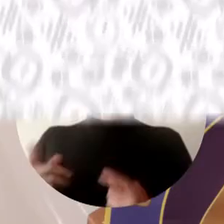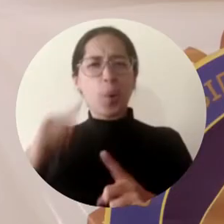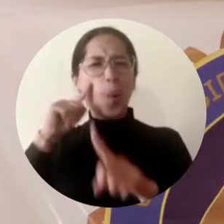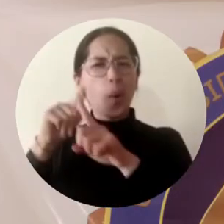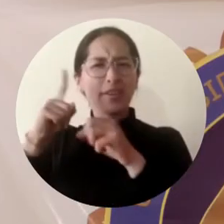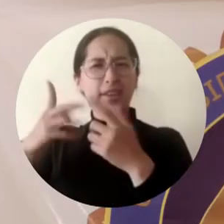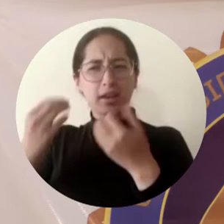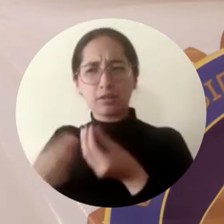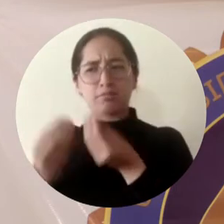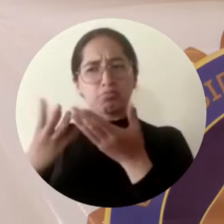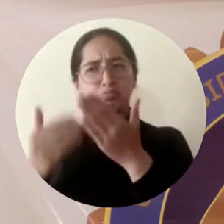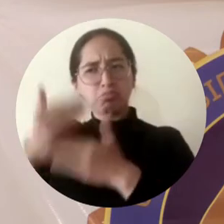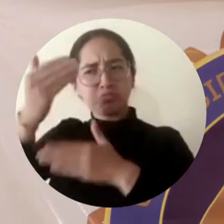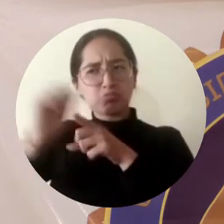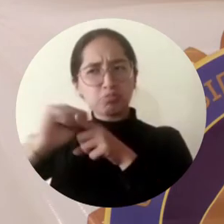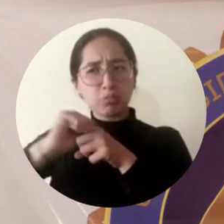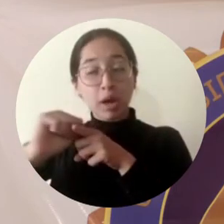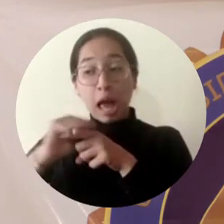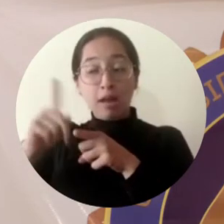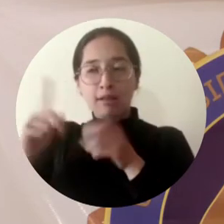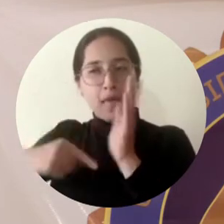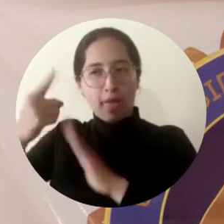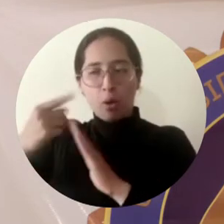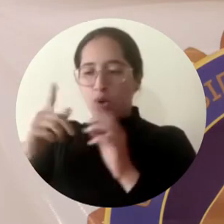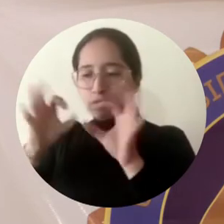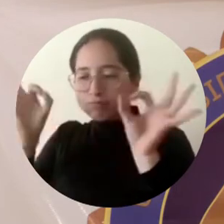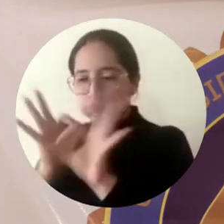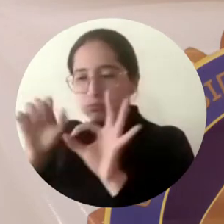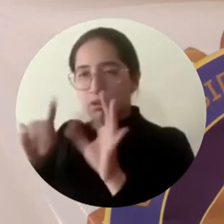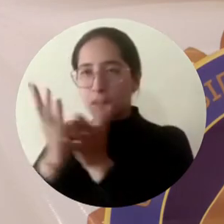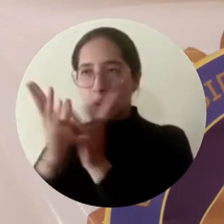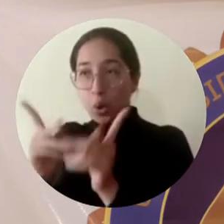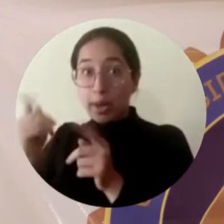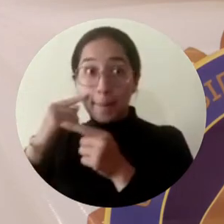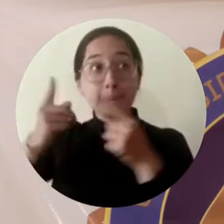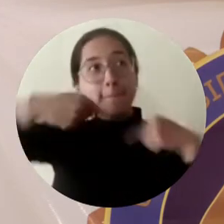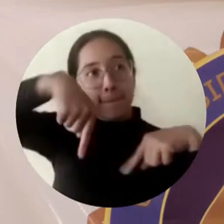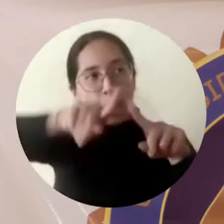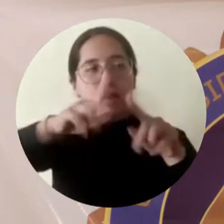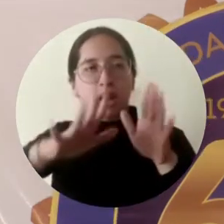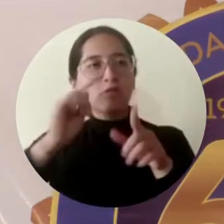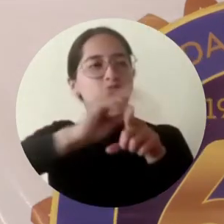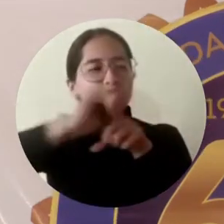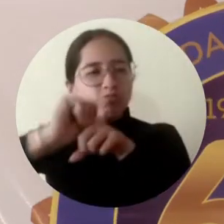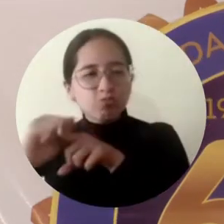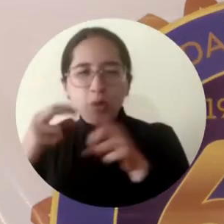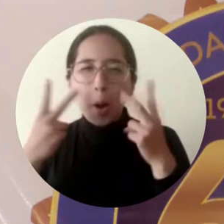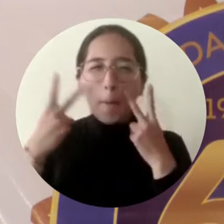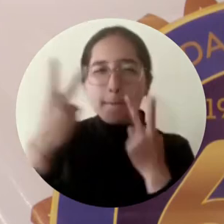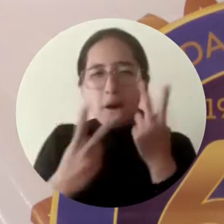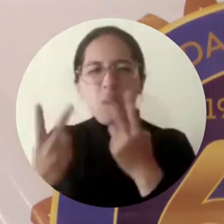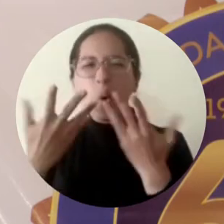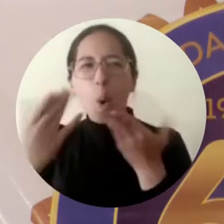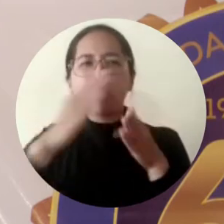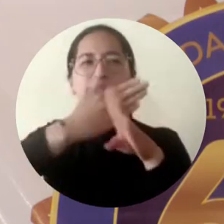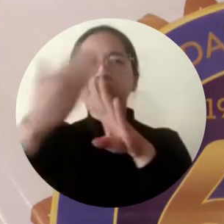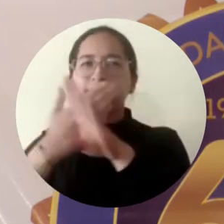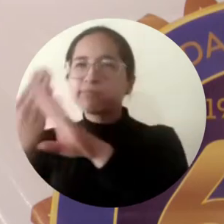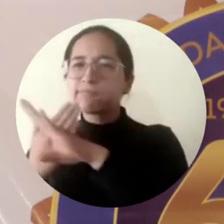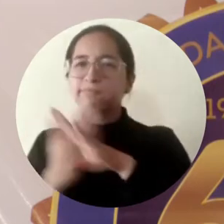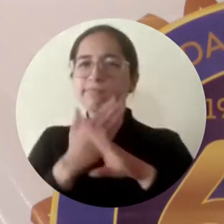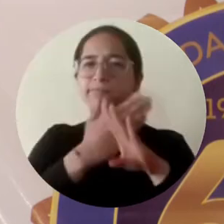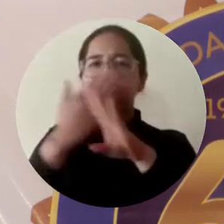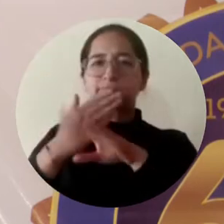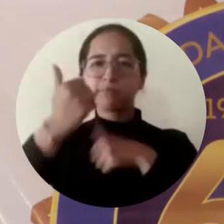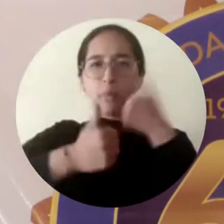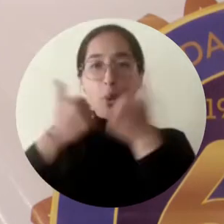Con esto lo que queremos es involucrar directamente a los estudiantes, a los territorios, para que miren los problemas que ellos